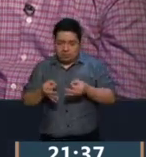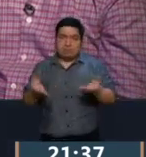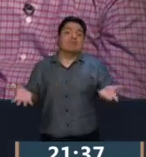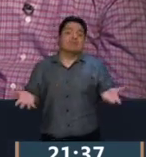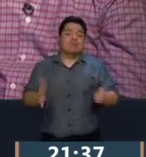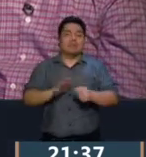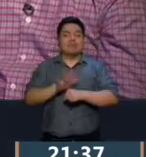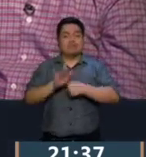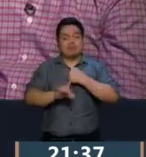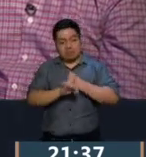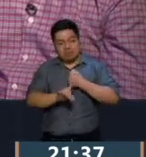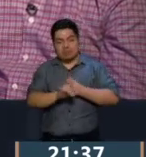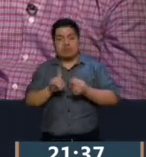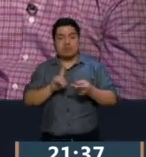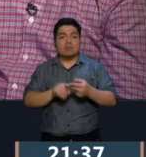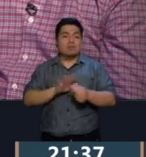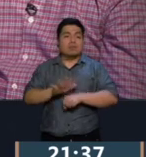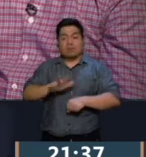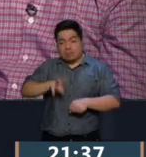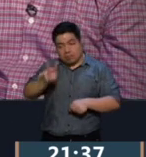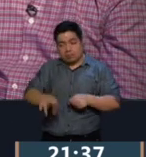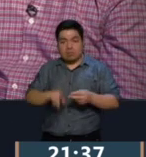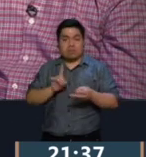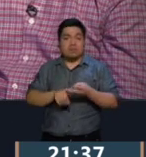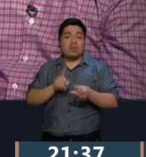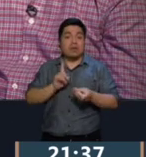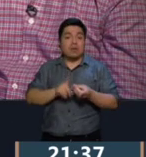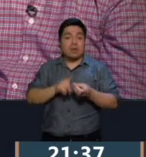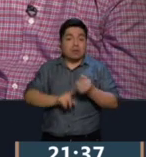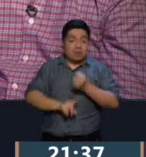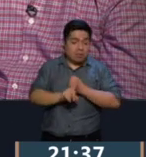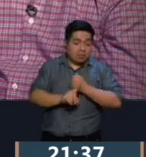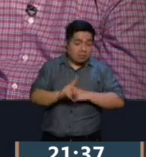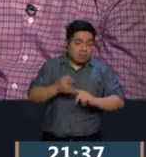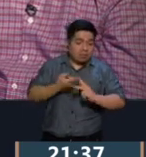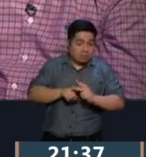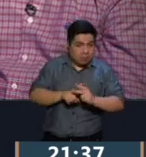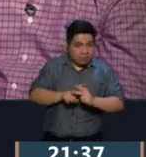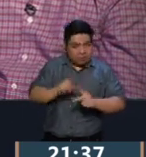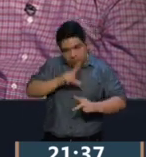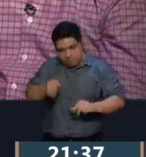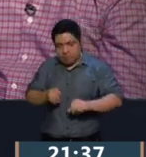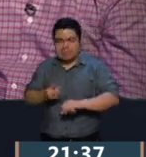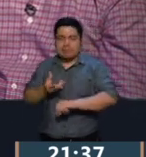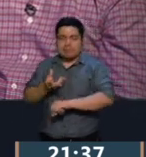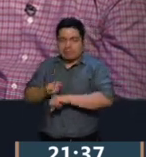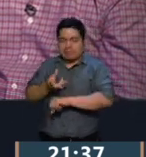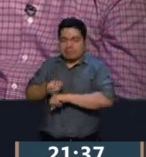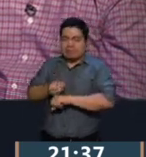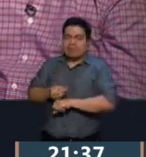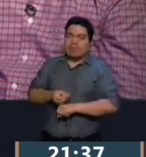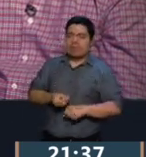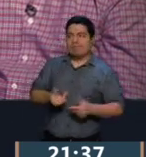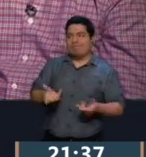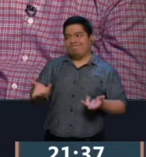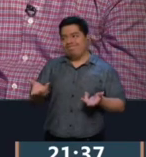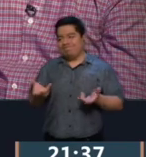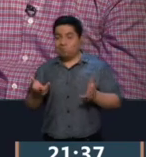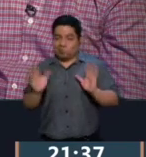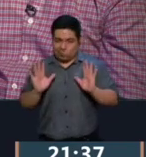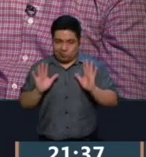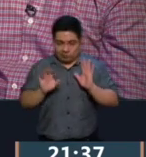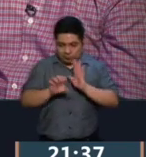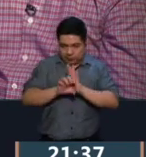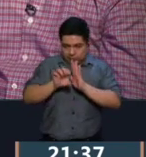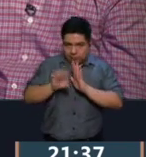que pueda establecer cuál es la situación, cuál es la realidad, dónde está el origen del problema, y a partir de eso encontrar soluciones. Y